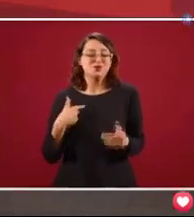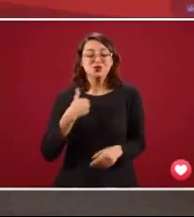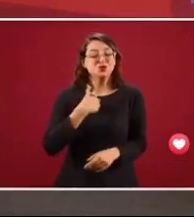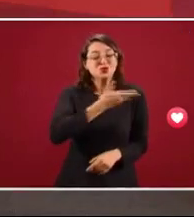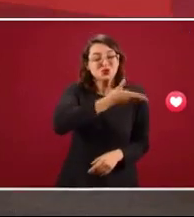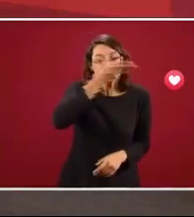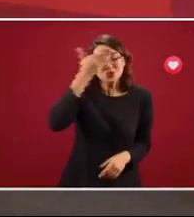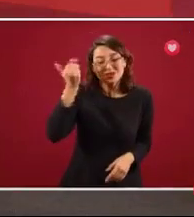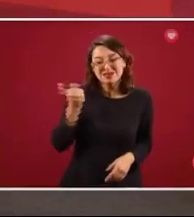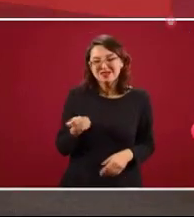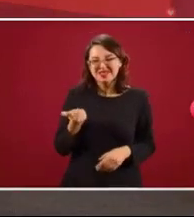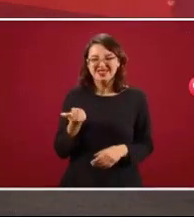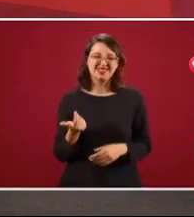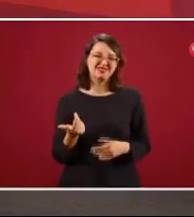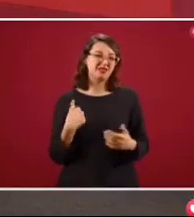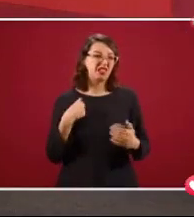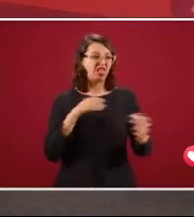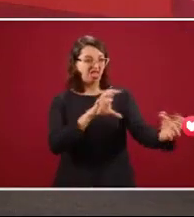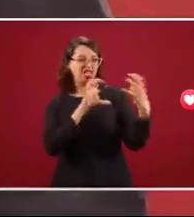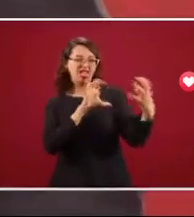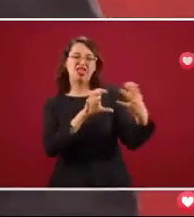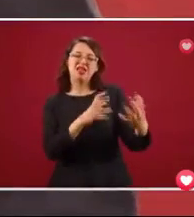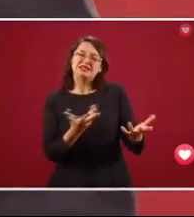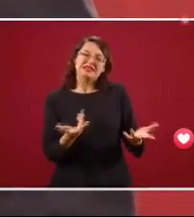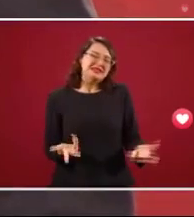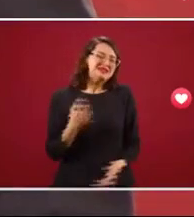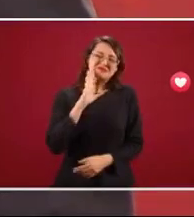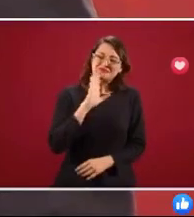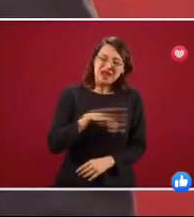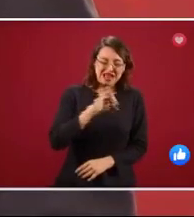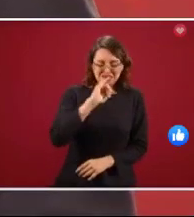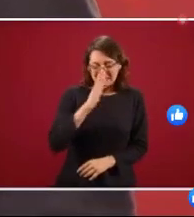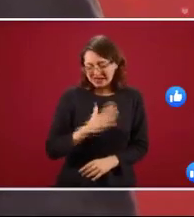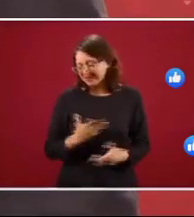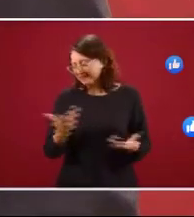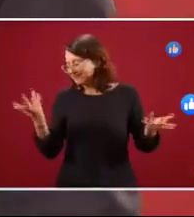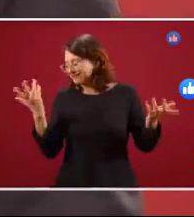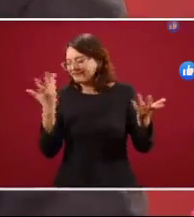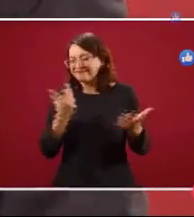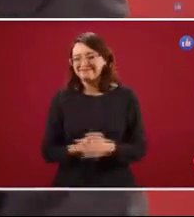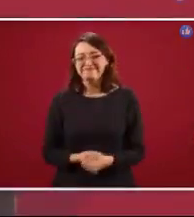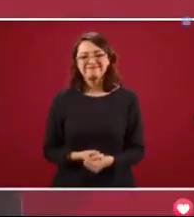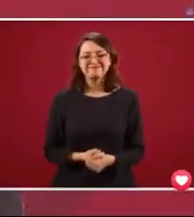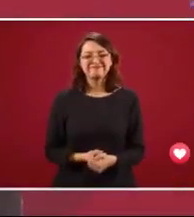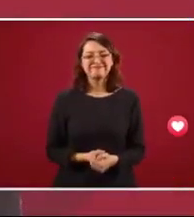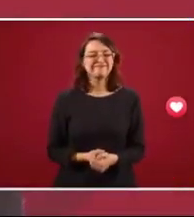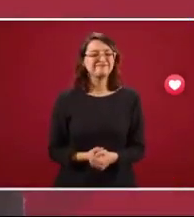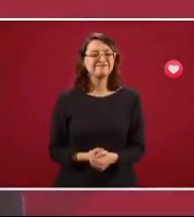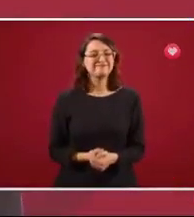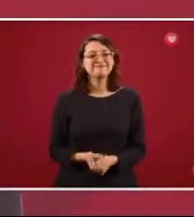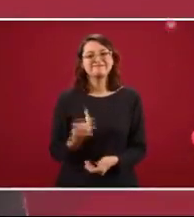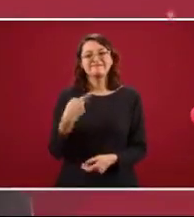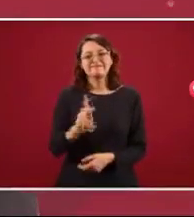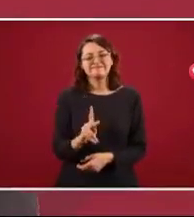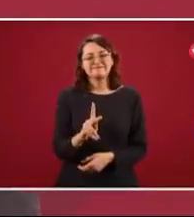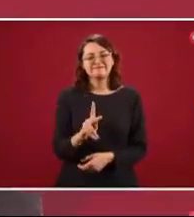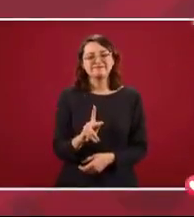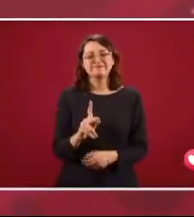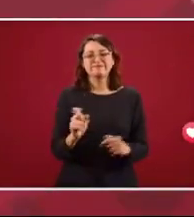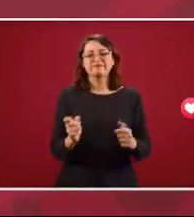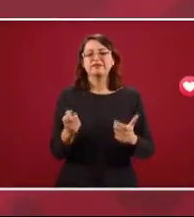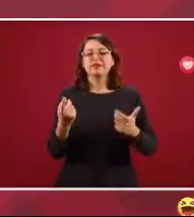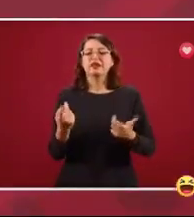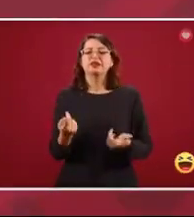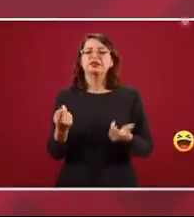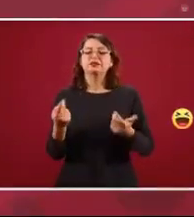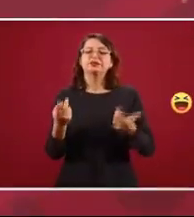no es de mal gusto que esté pero ya cuando me sube a la camioneta se ha subido